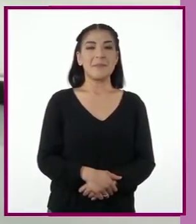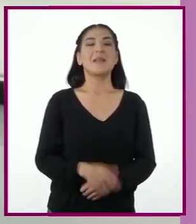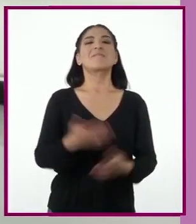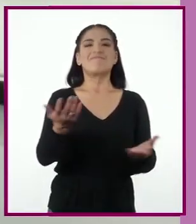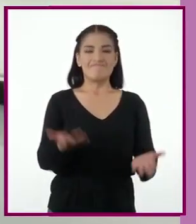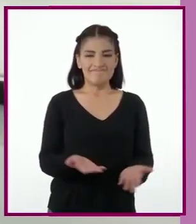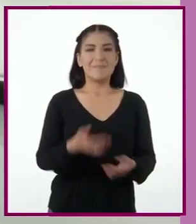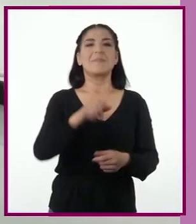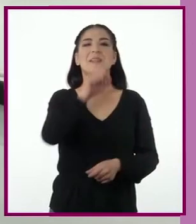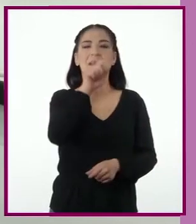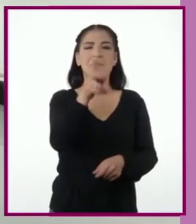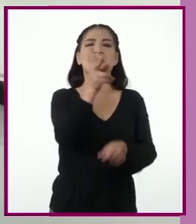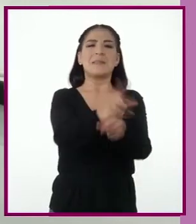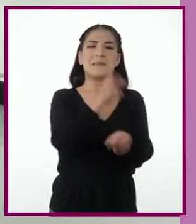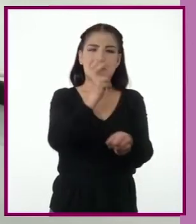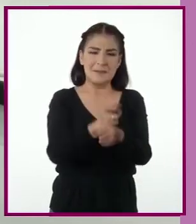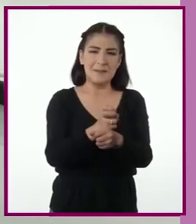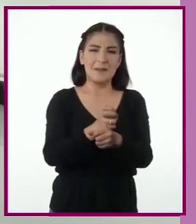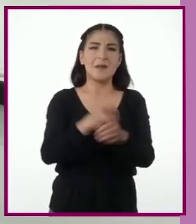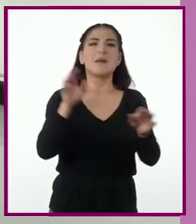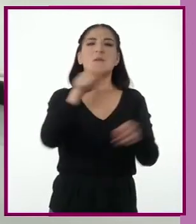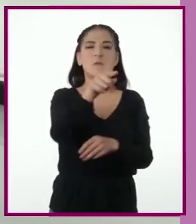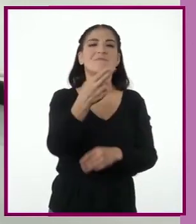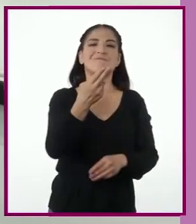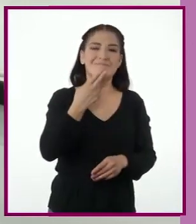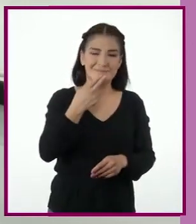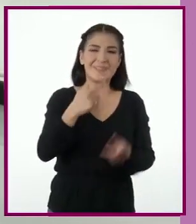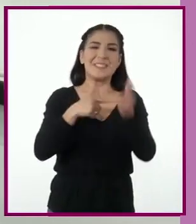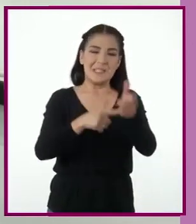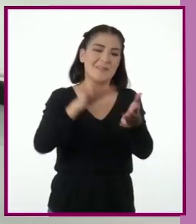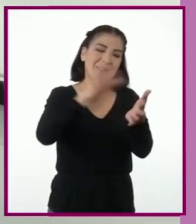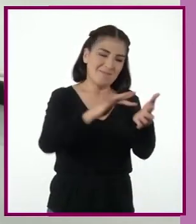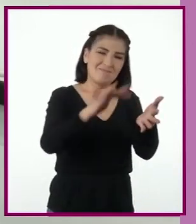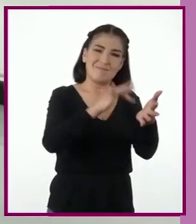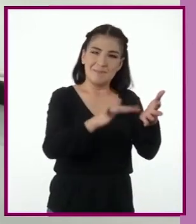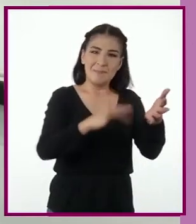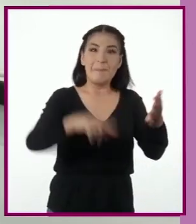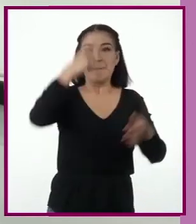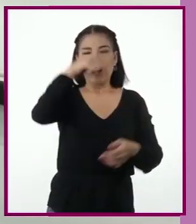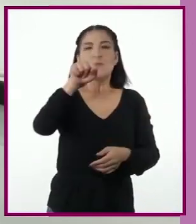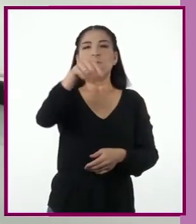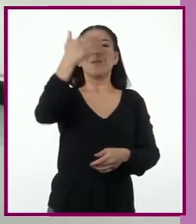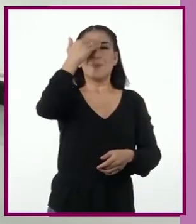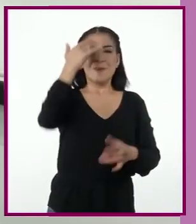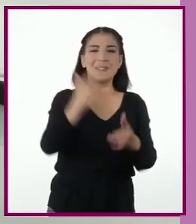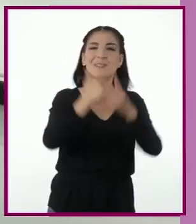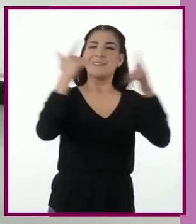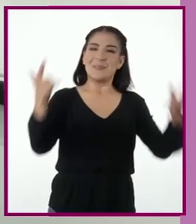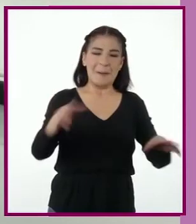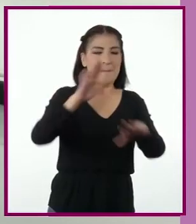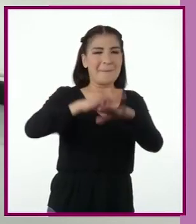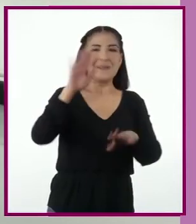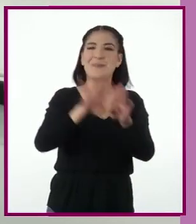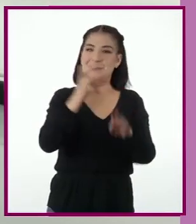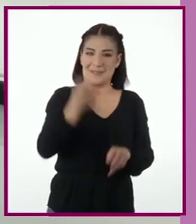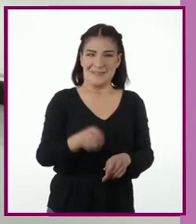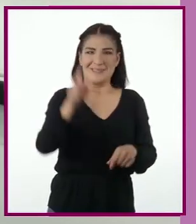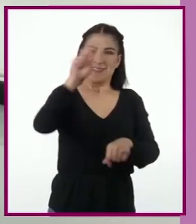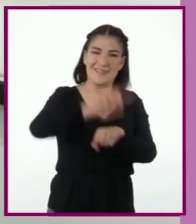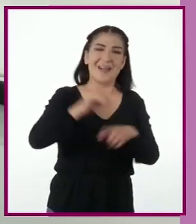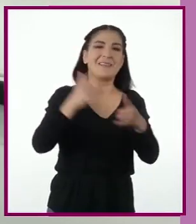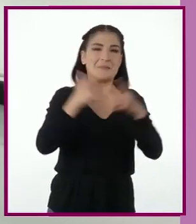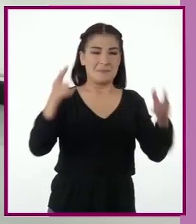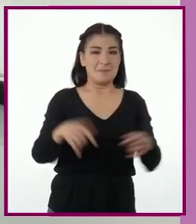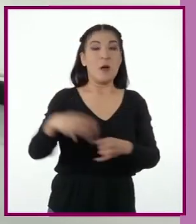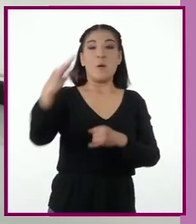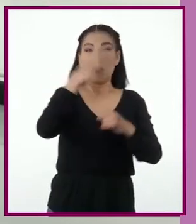Por cierto, te invito a seguir creando el hábito de la lectura y así seguir conociendo historias tan increíbles como las del día de hoy. Por